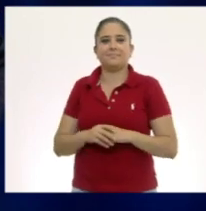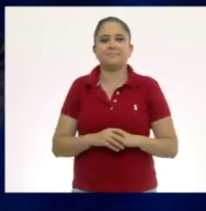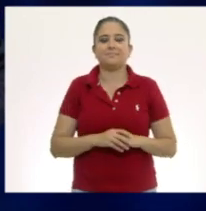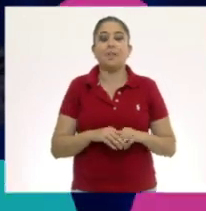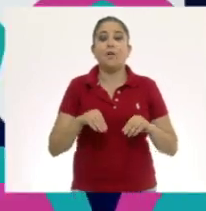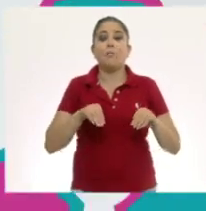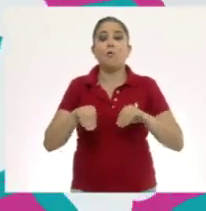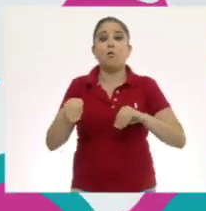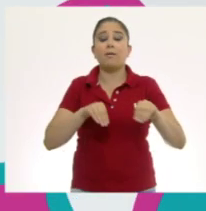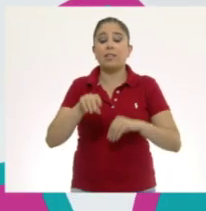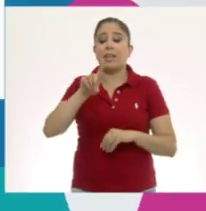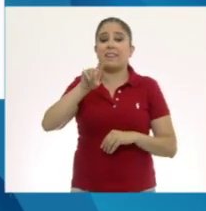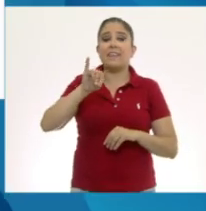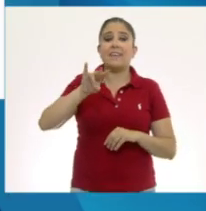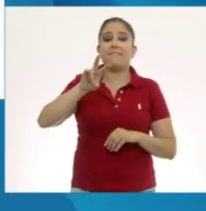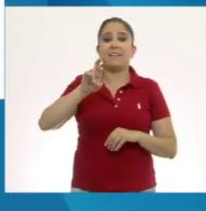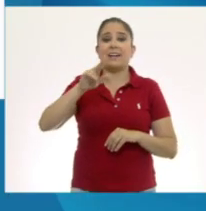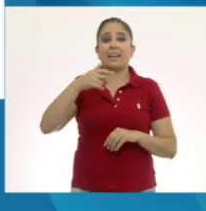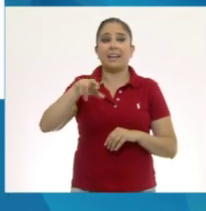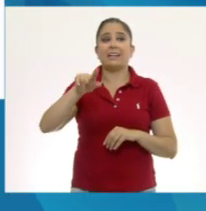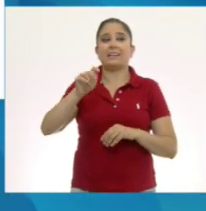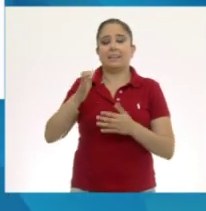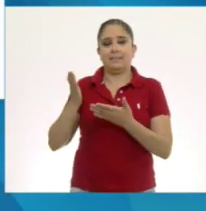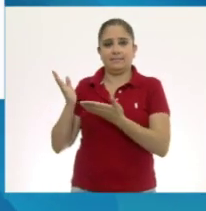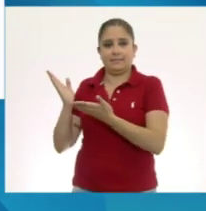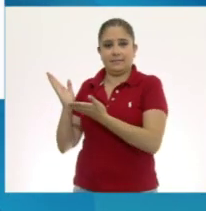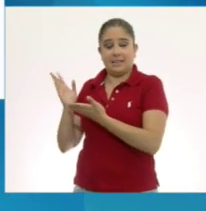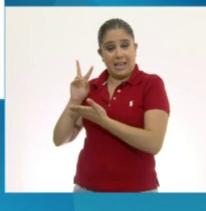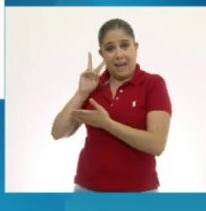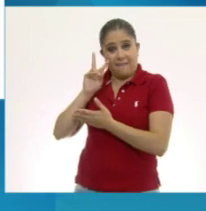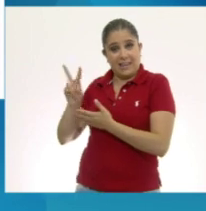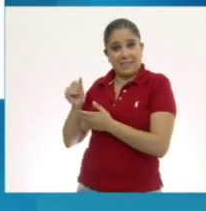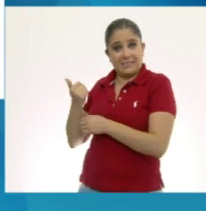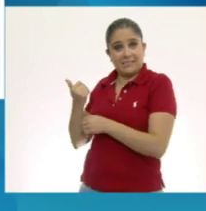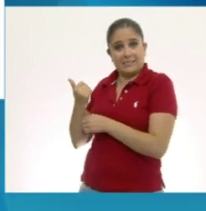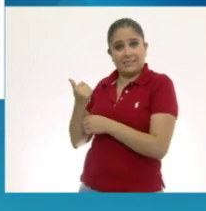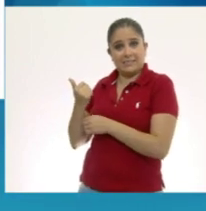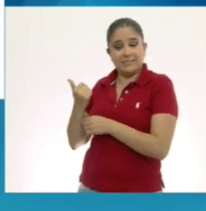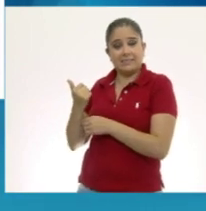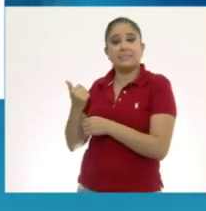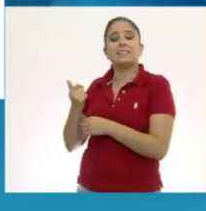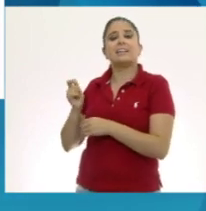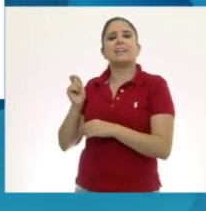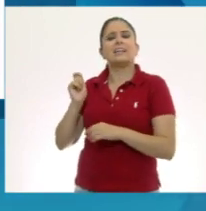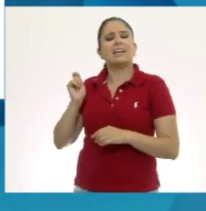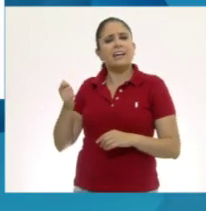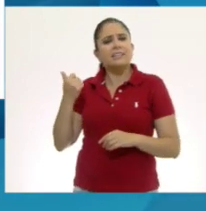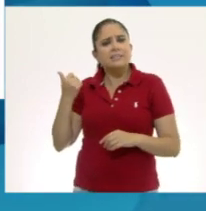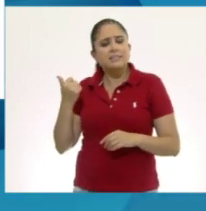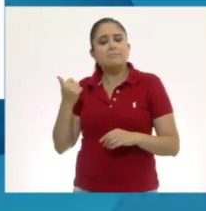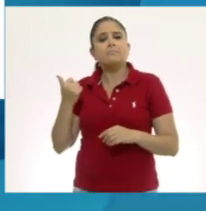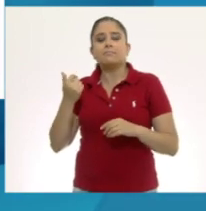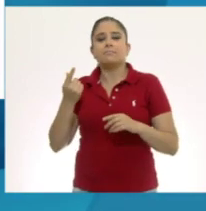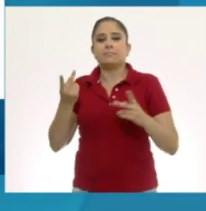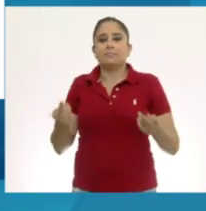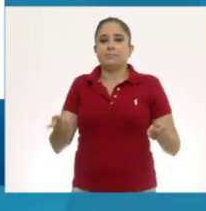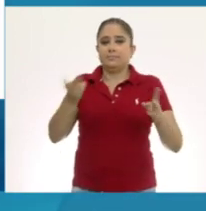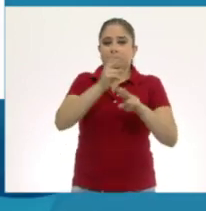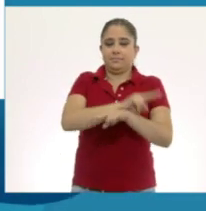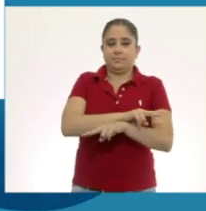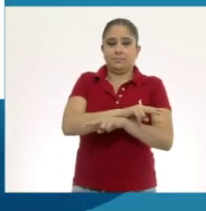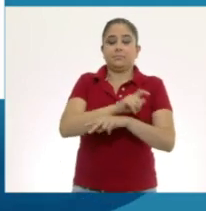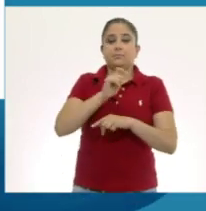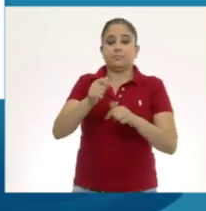movimiento divergente. Si lo vemos ahí, y este es absolutamente lo contrario, es